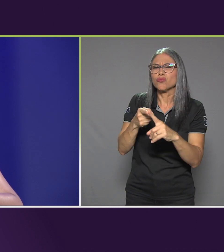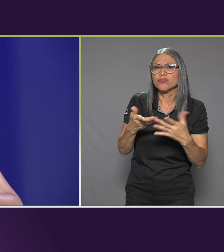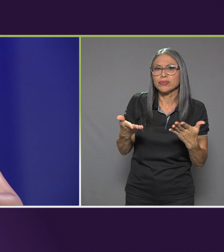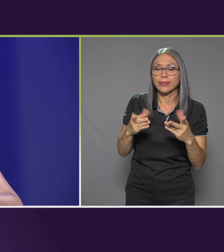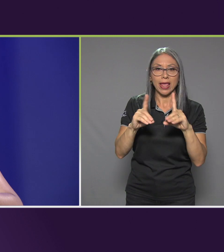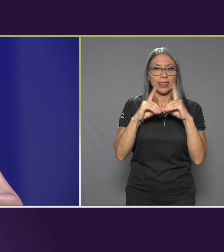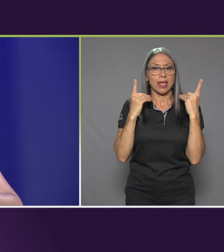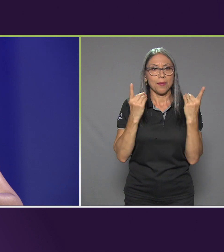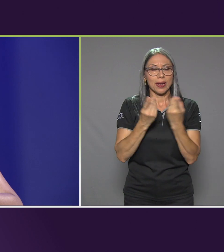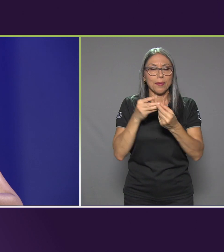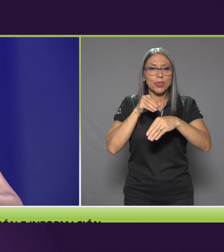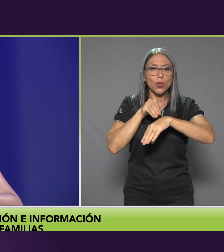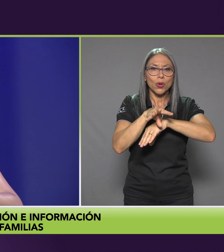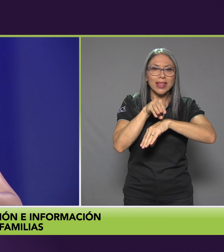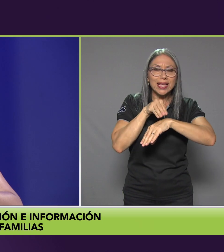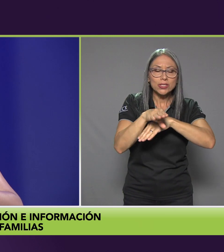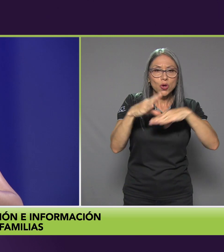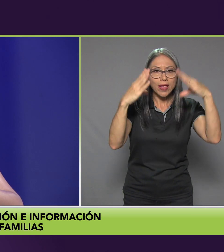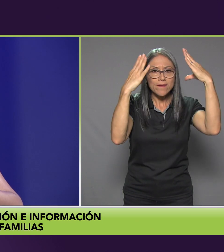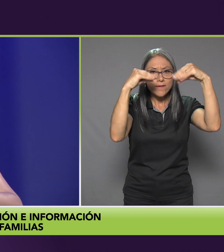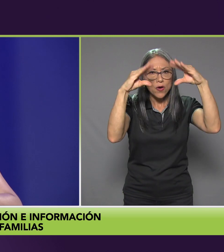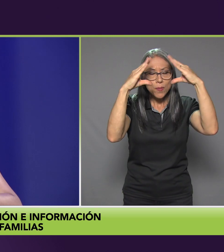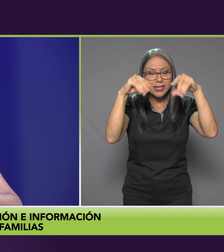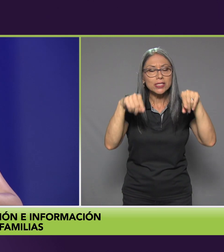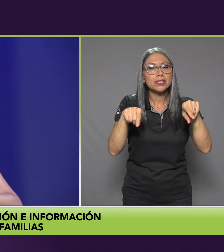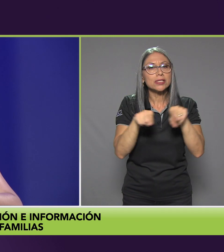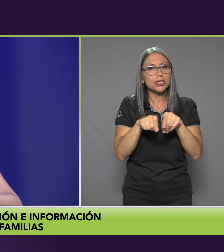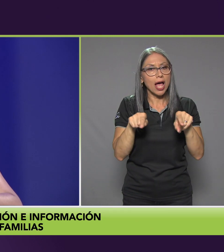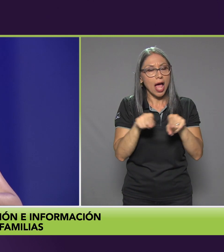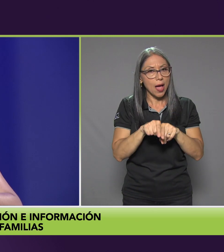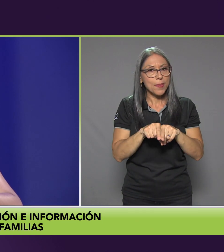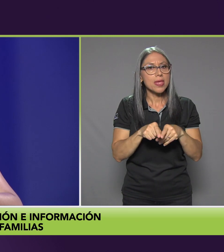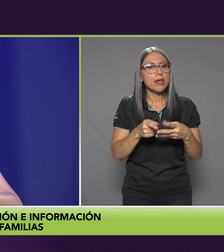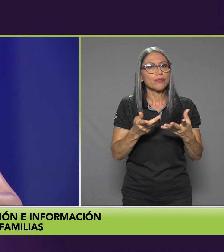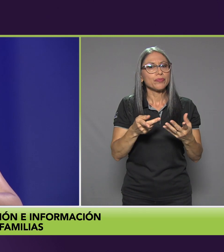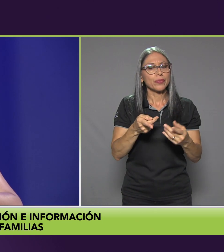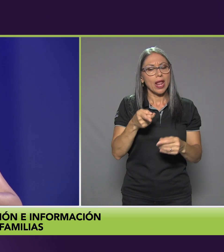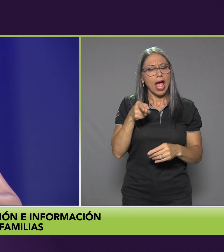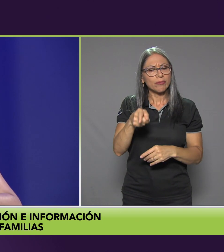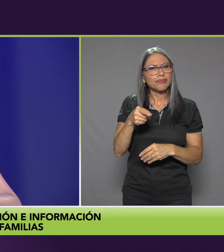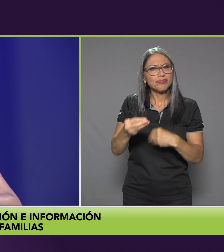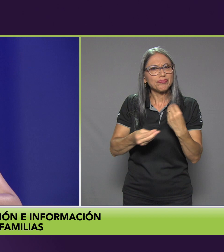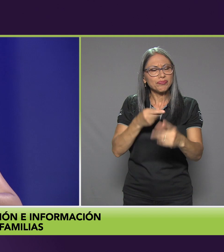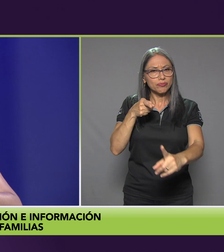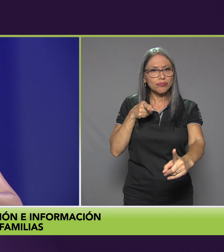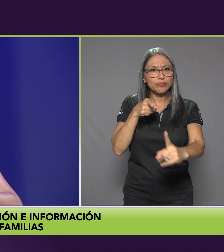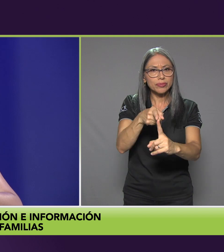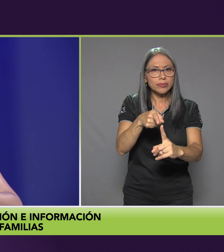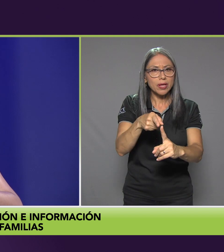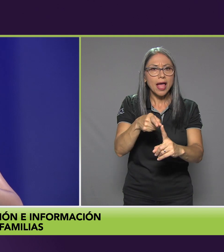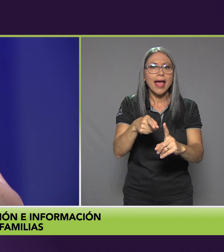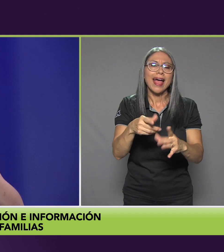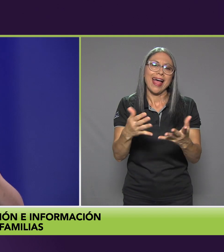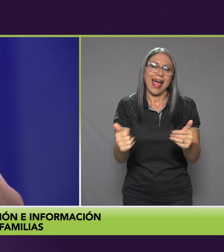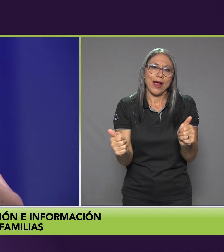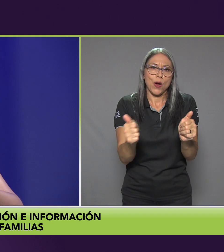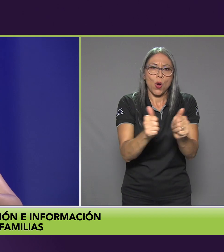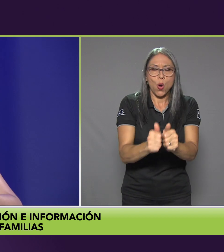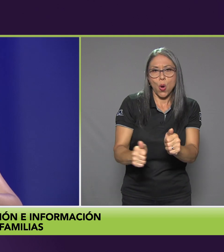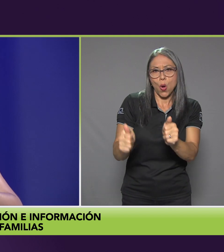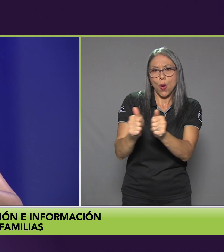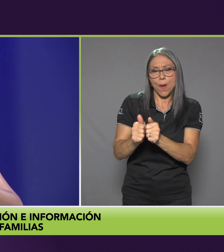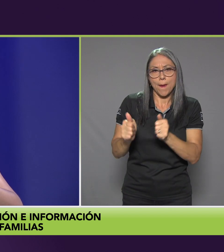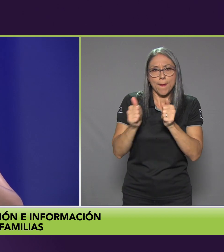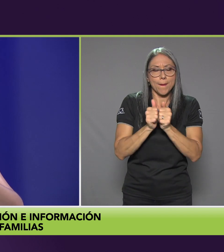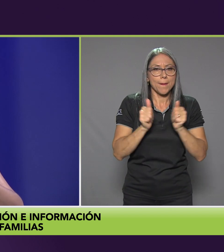El Departamento de Orientación e Información ha estado también orientado a poder dar el acompañamiento a